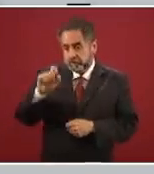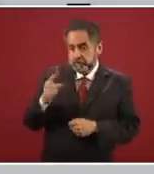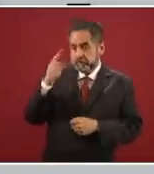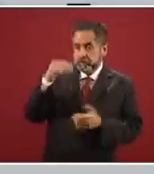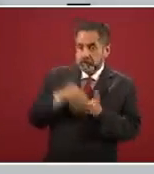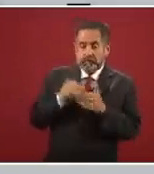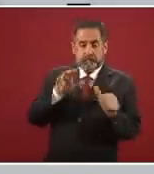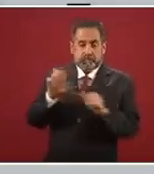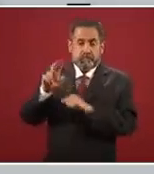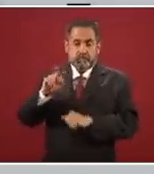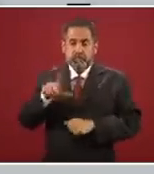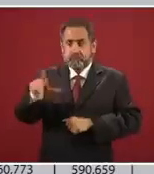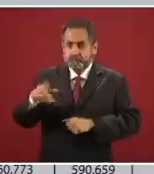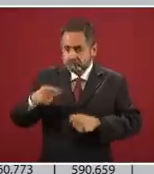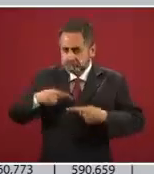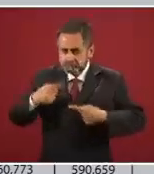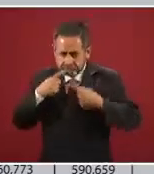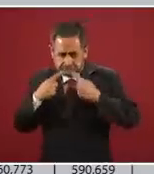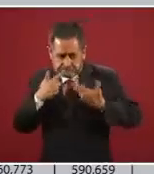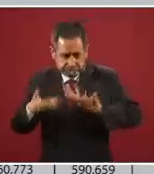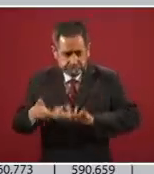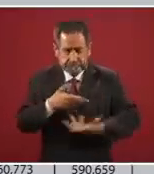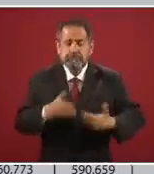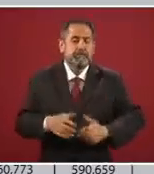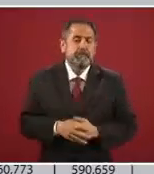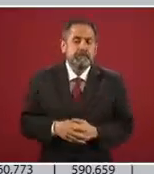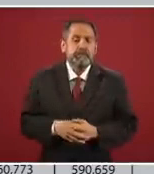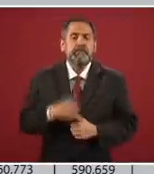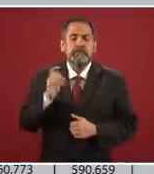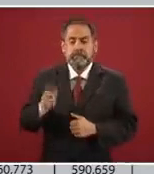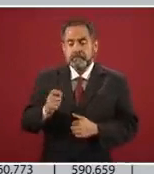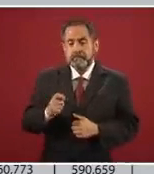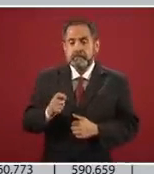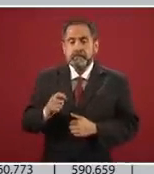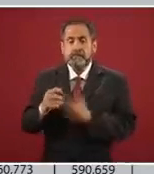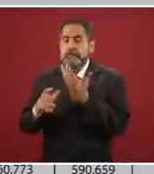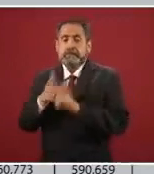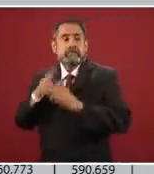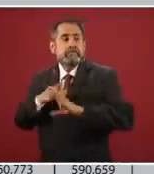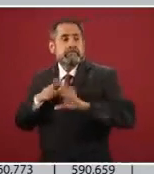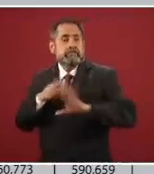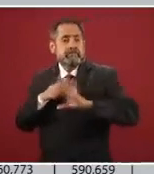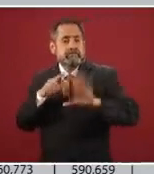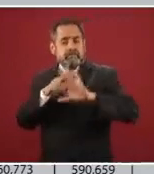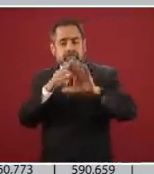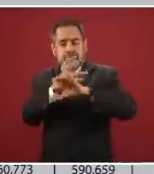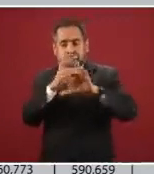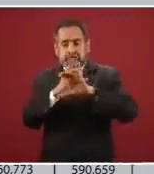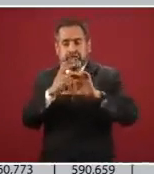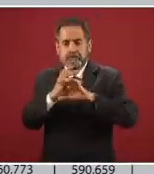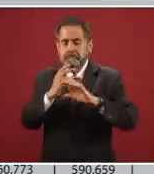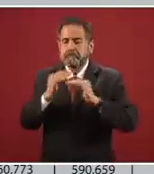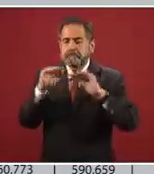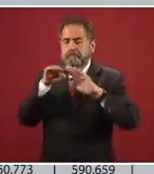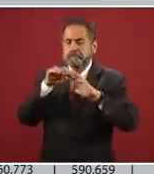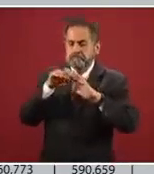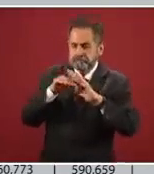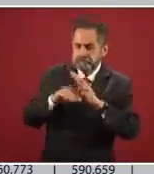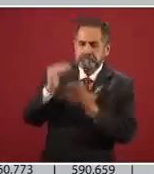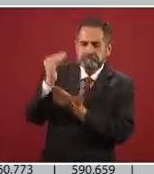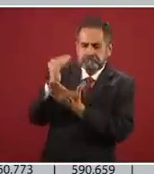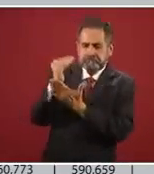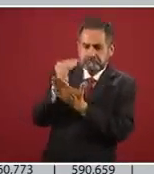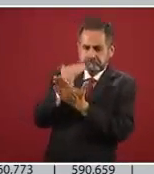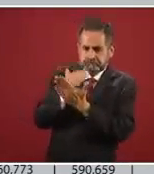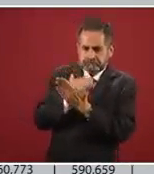21.687 extranjeros. Como resultado de esas acciones, el flujo irregular hacia los Estados Unidos se mantiene con tendencia a la baja,